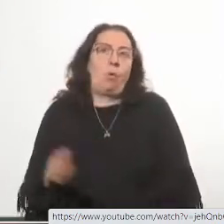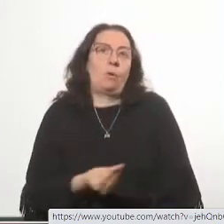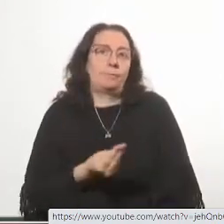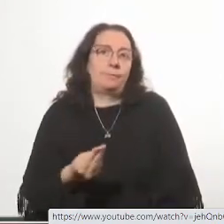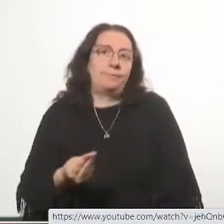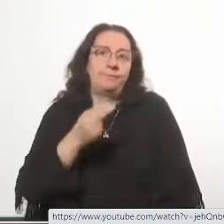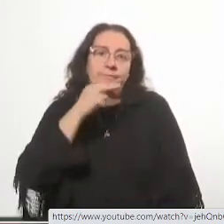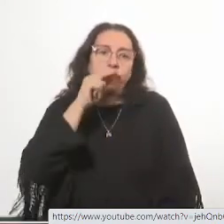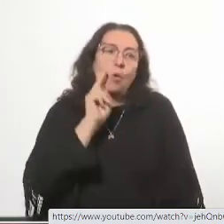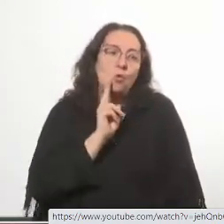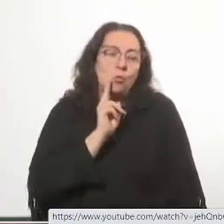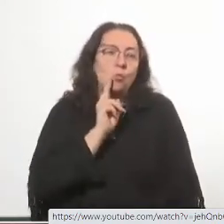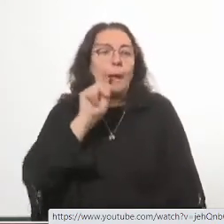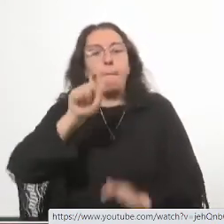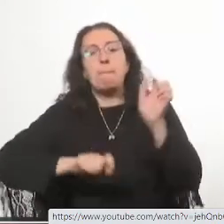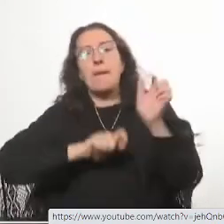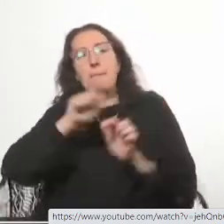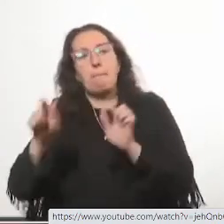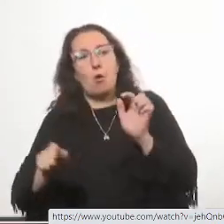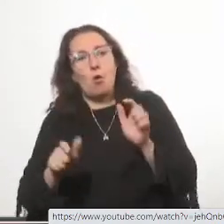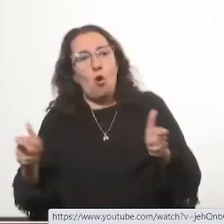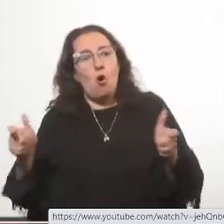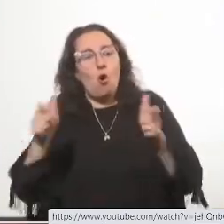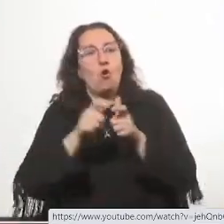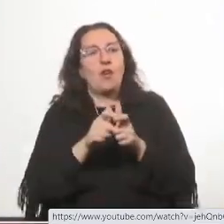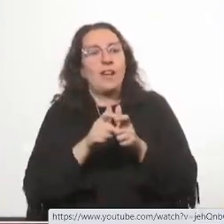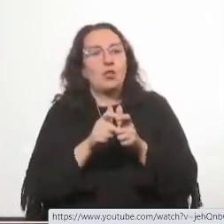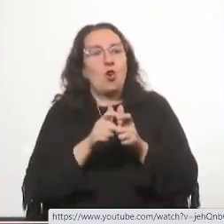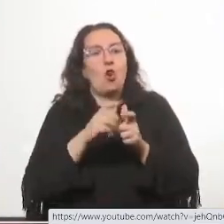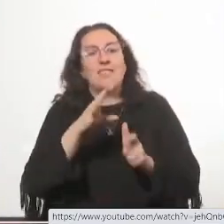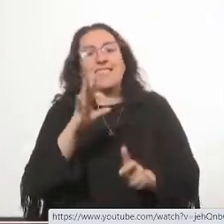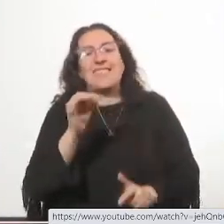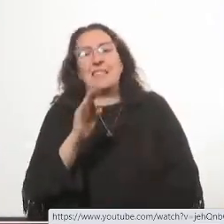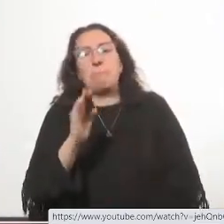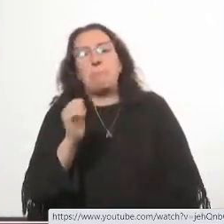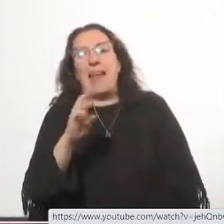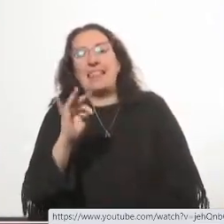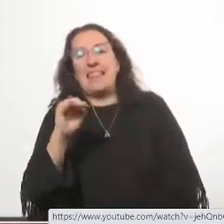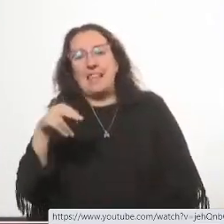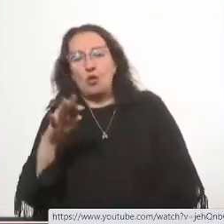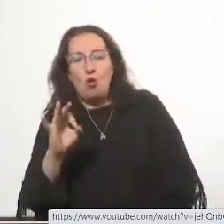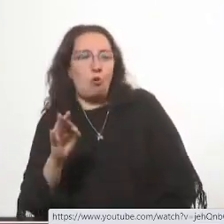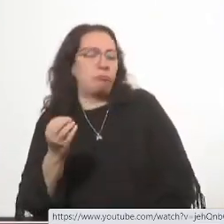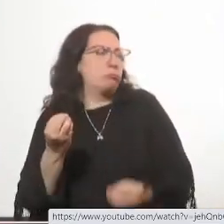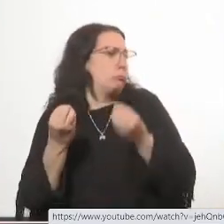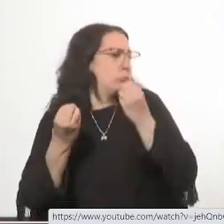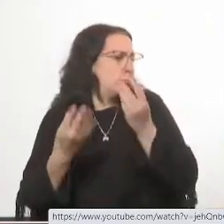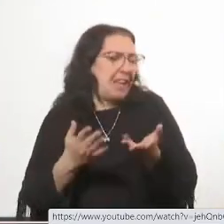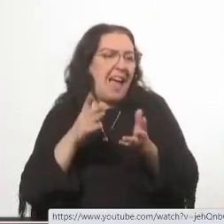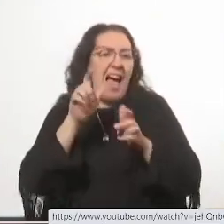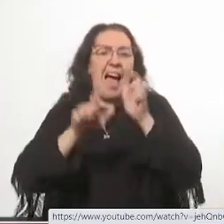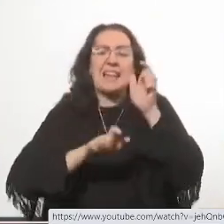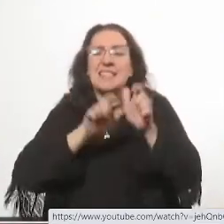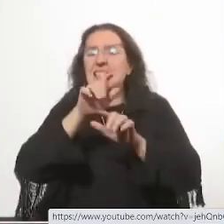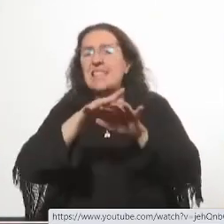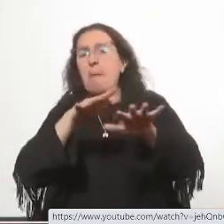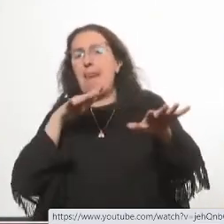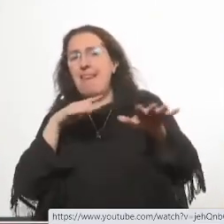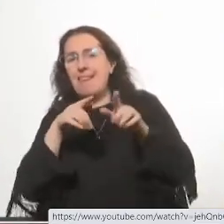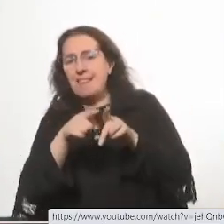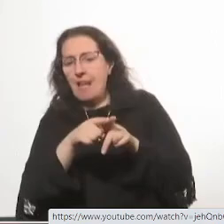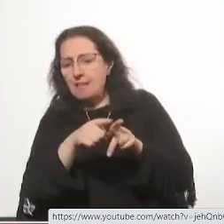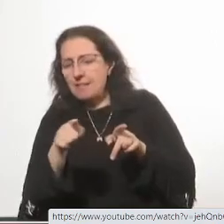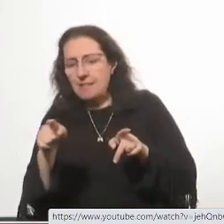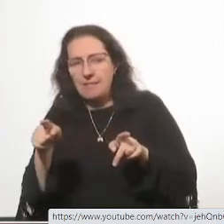la conducta de los miembros del Congreso Cisplatino? ¿Hasta qué punto los asambleístas, y nosotros leíamos días